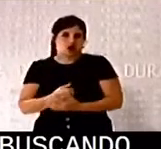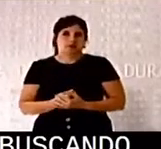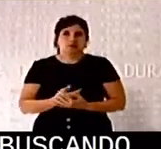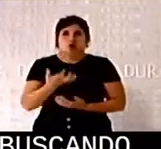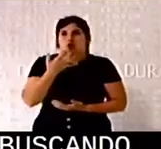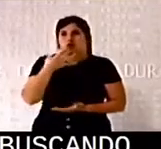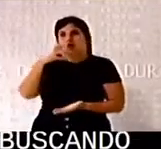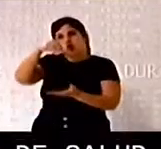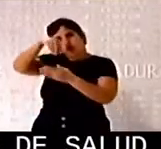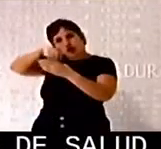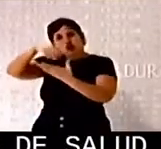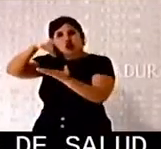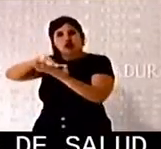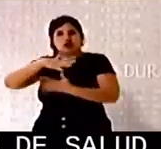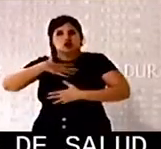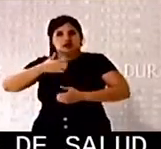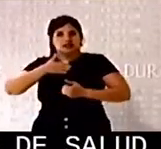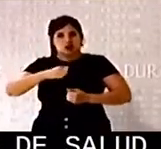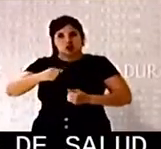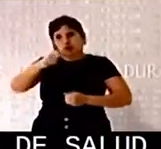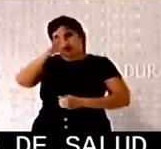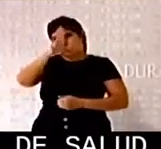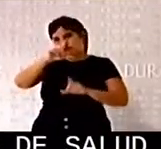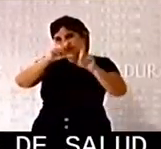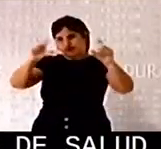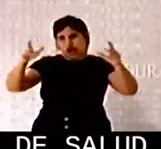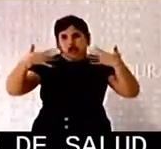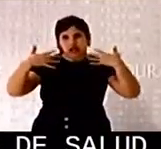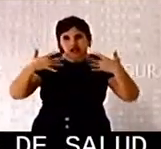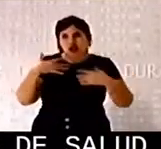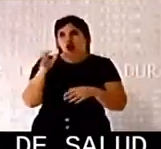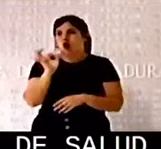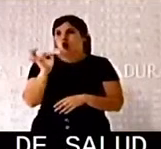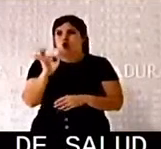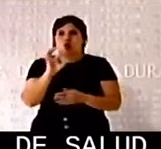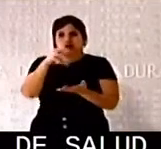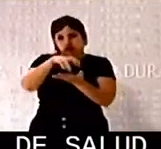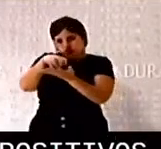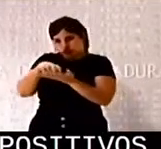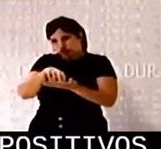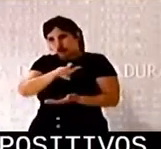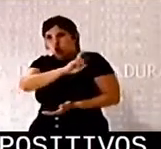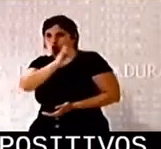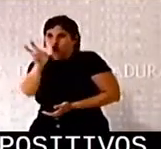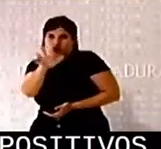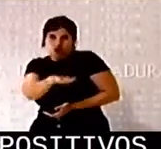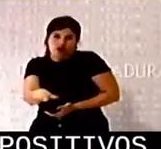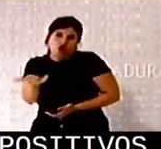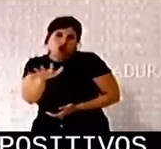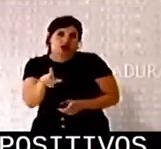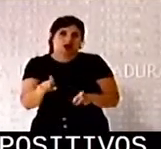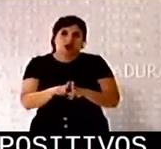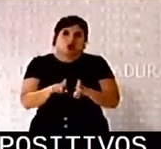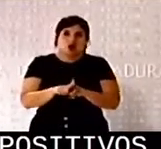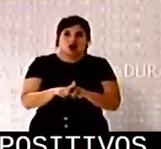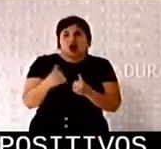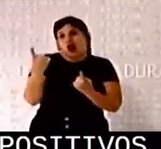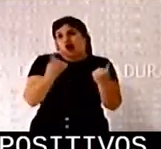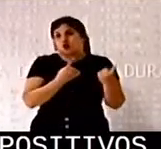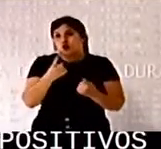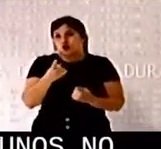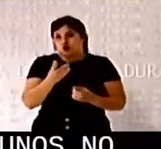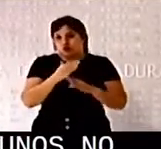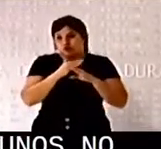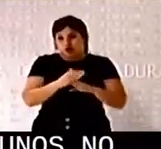de salud que estén climatizados, o en otros dispositivos que evidentemente no podrán ser algunos no podrán ser